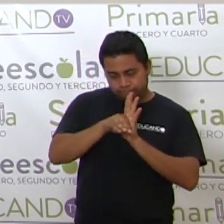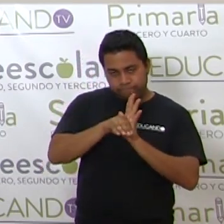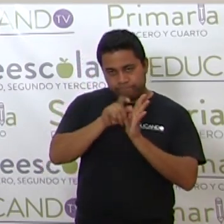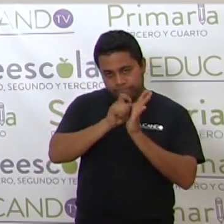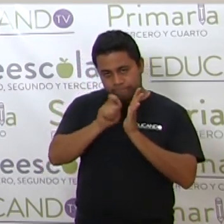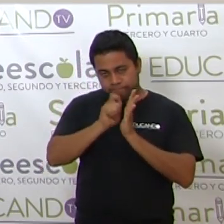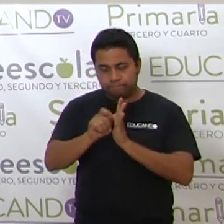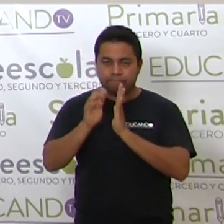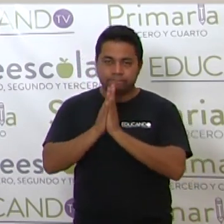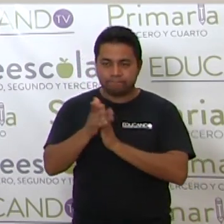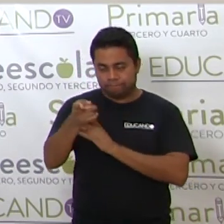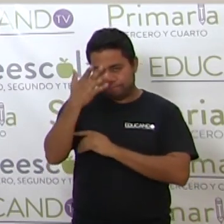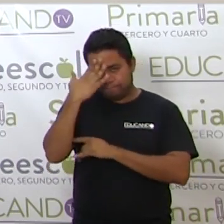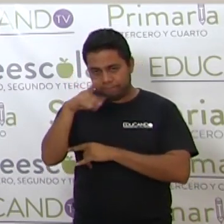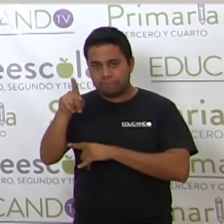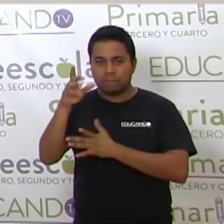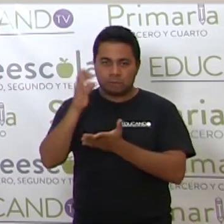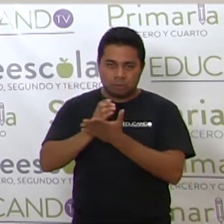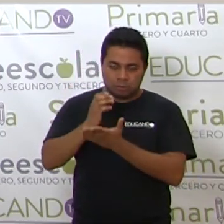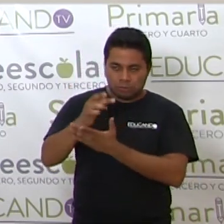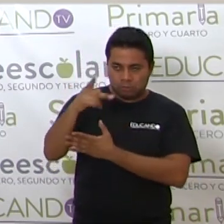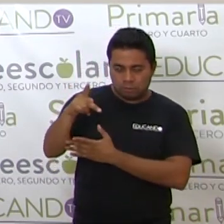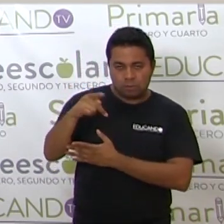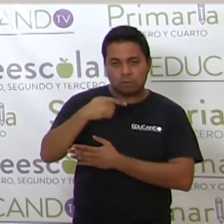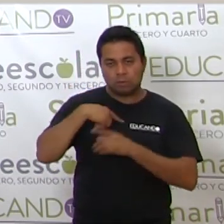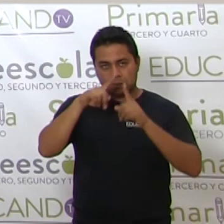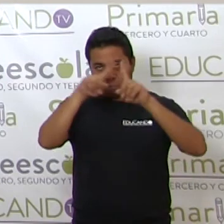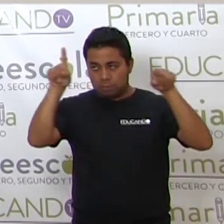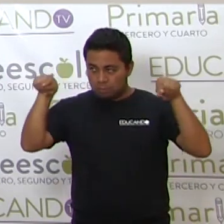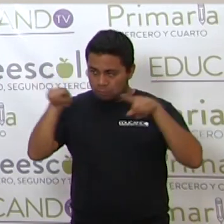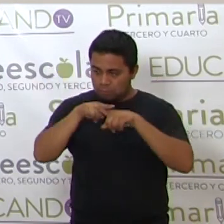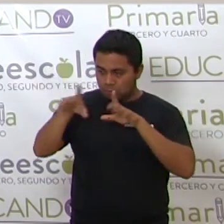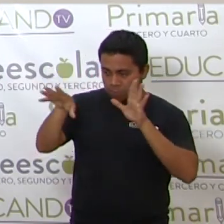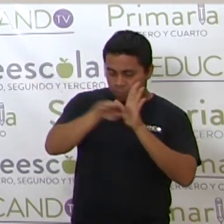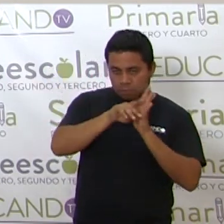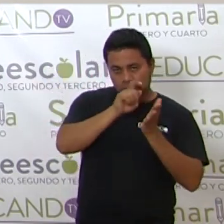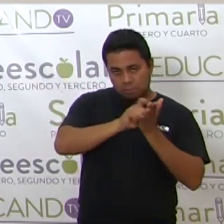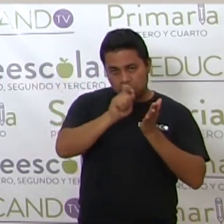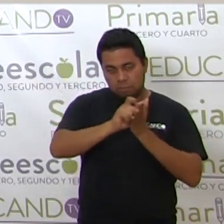favor ya sabes tú en tu libreta yo en mi pizarrón